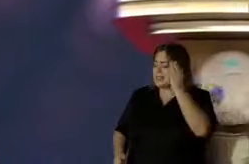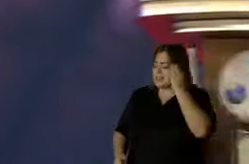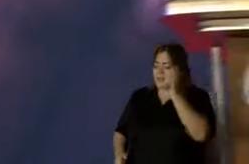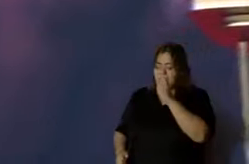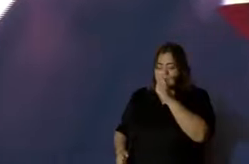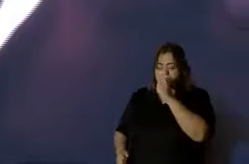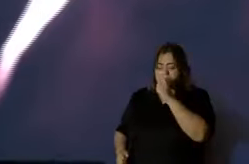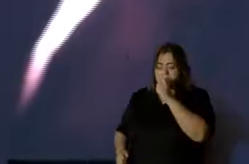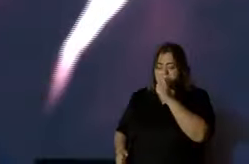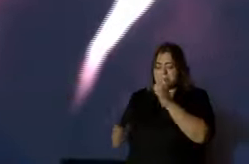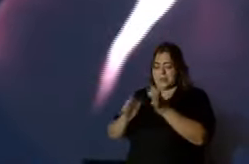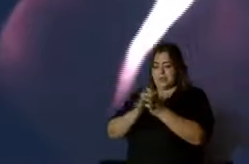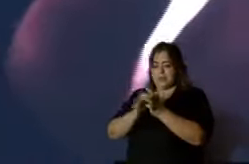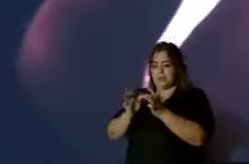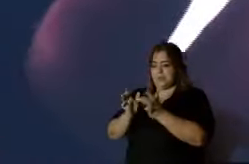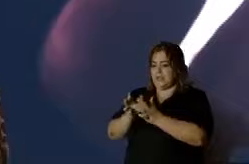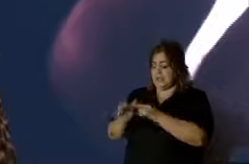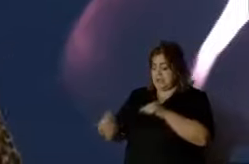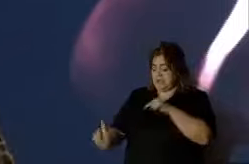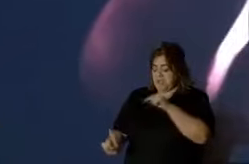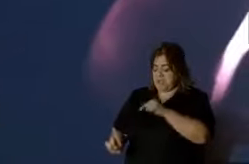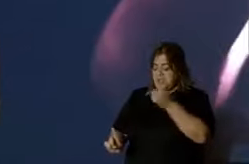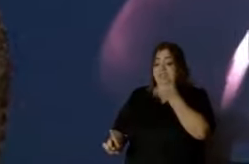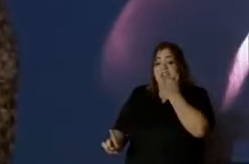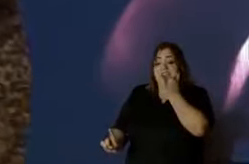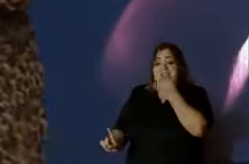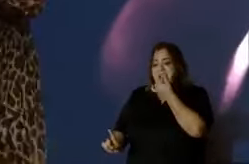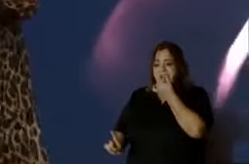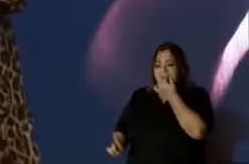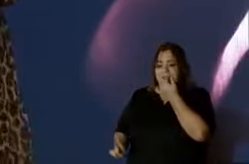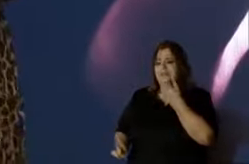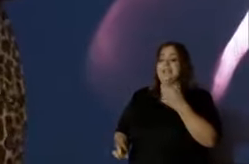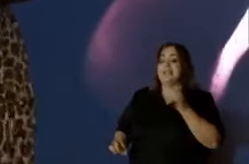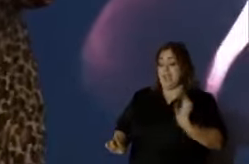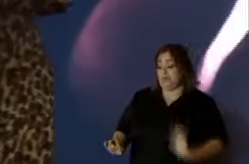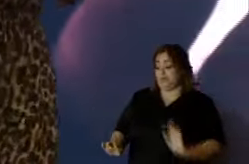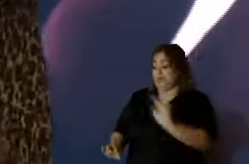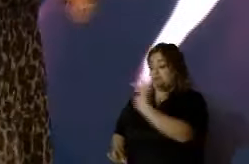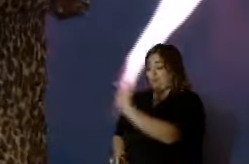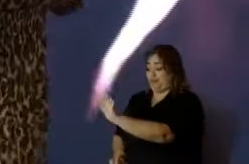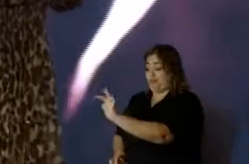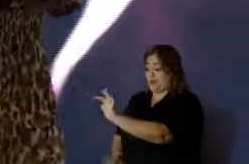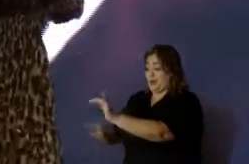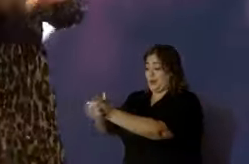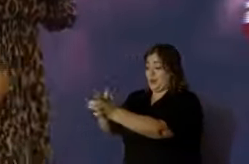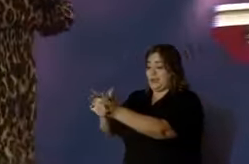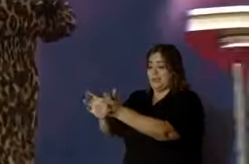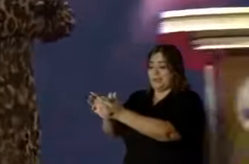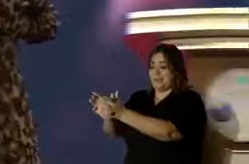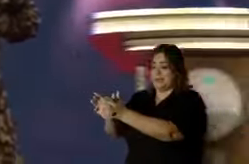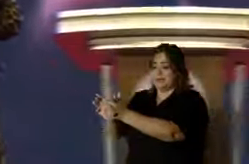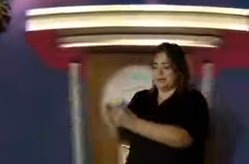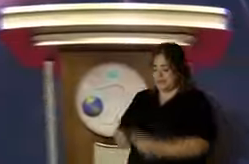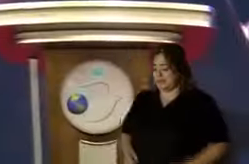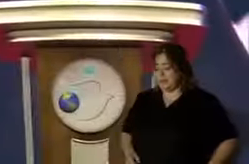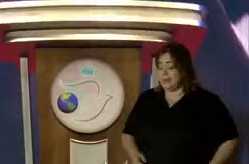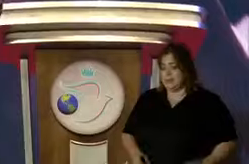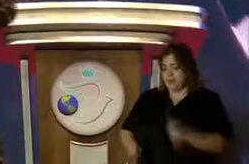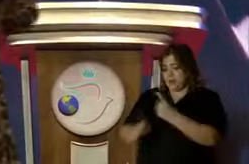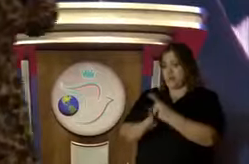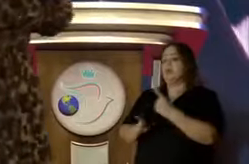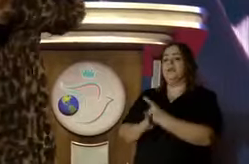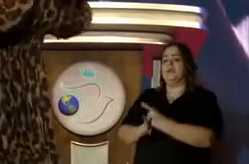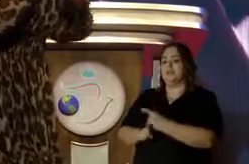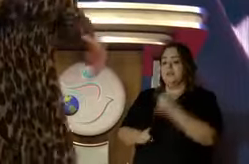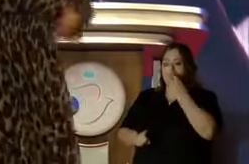de Jesús. Ella no se equivocó. Ella no tocó el de Pedro. Ella no tocó el de Juan. Ella no tocó el de los demás. Ella tocó el correcto y lo tocó